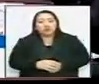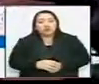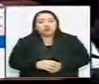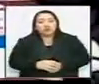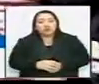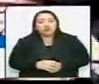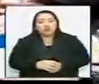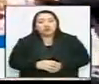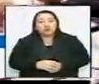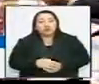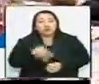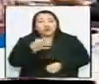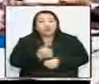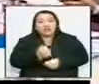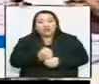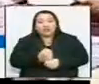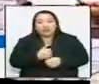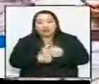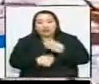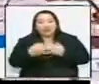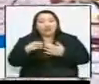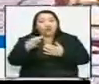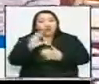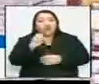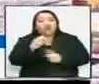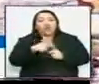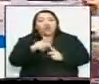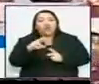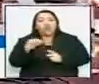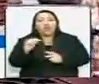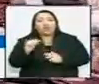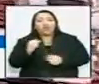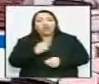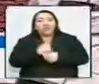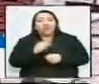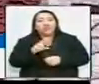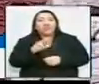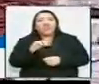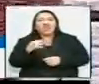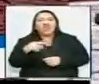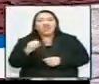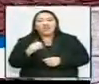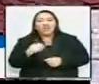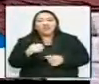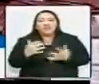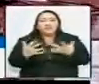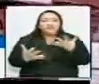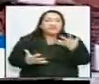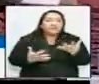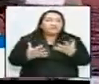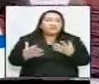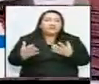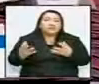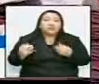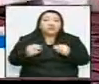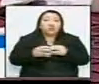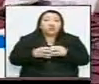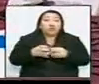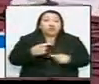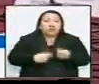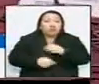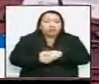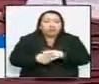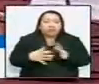En realidad, el trabajo del auditor en Contraloría es un trabajo de riesgo, ¿no? Se enfrenta a organizaciones criminales, se